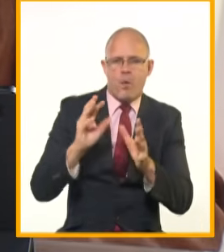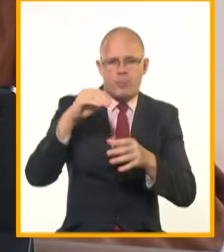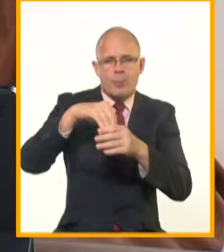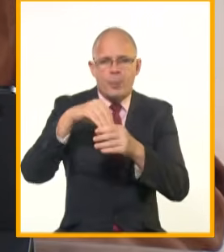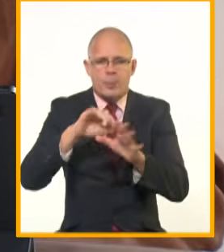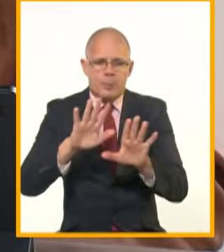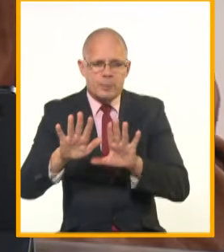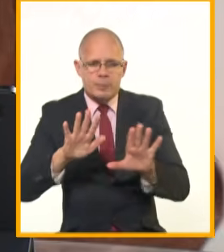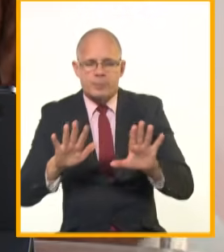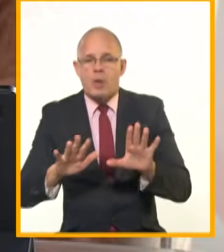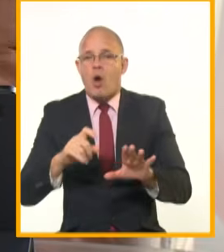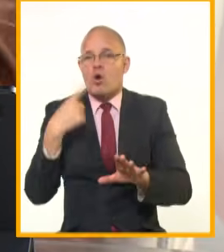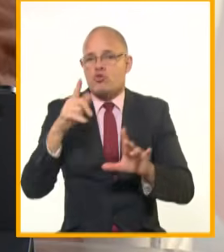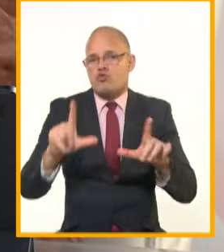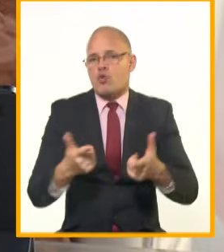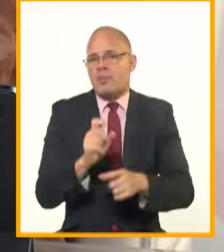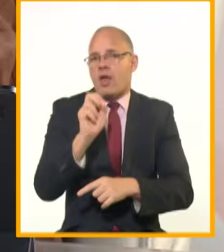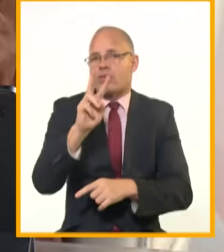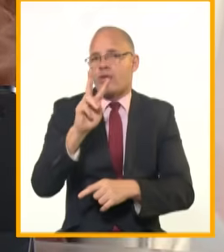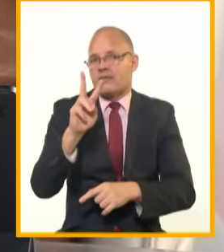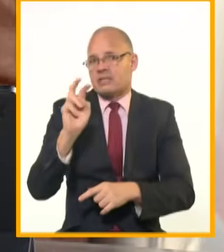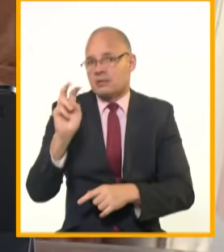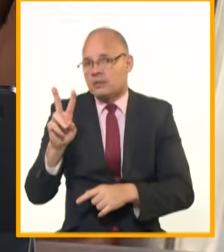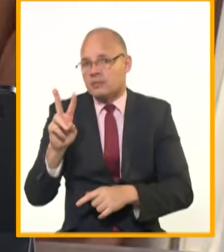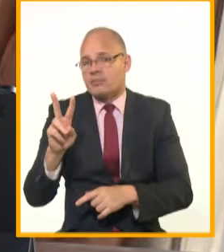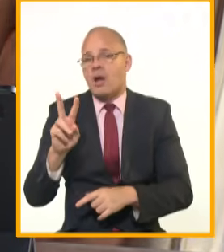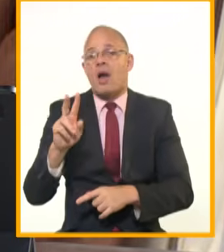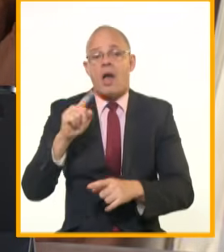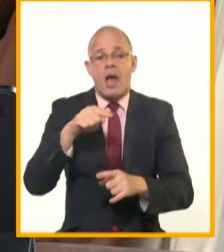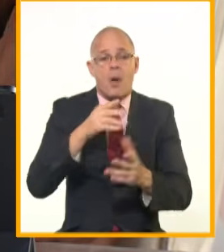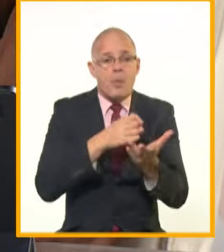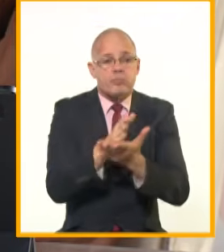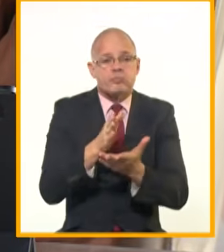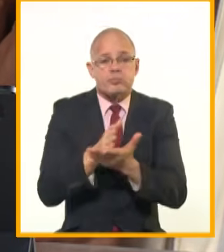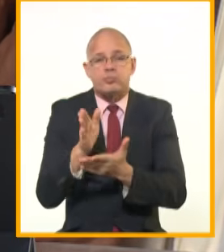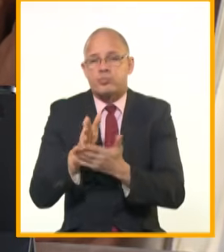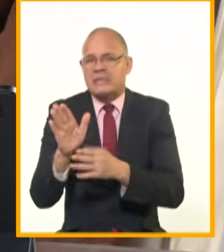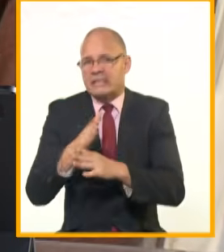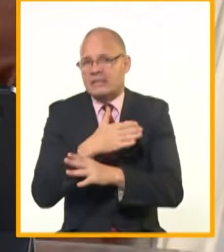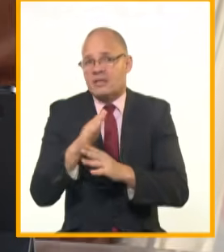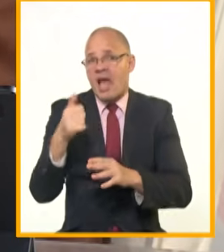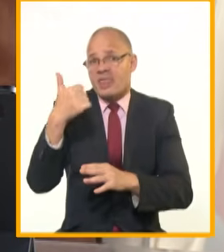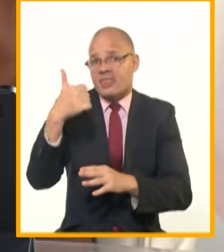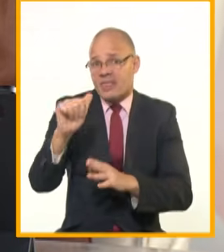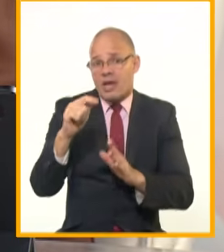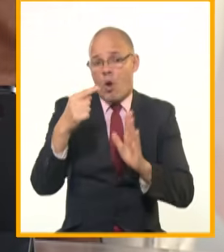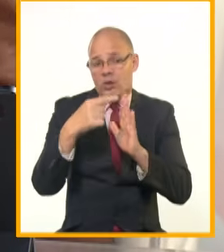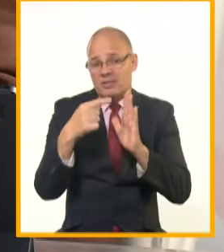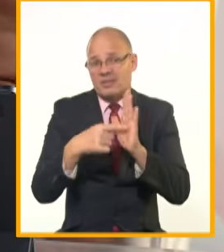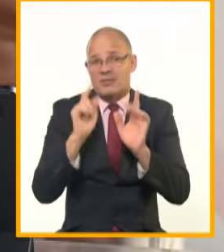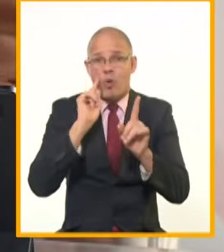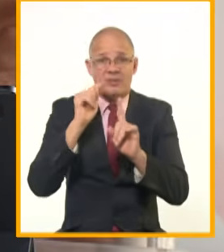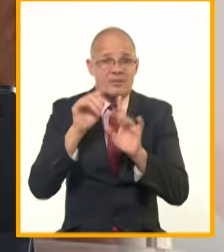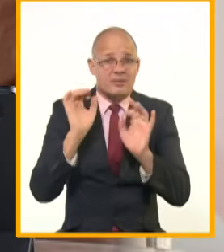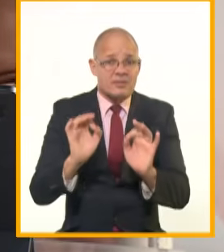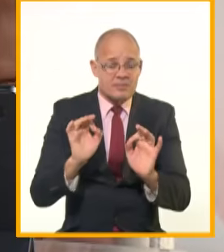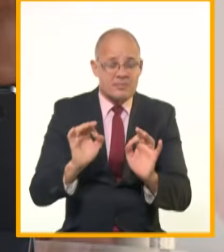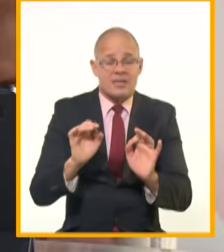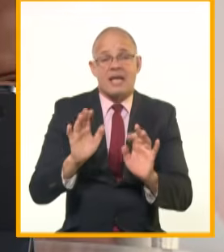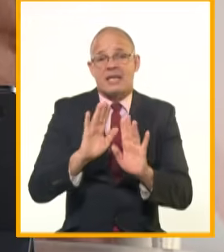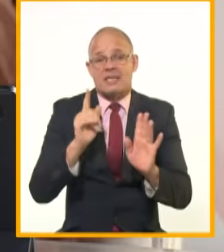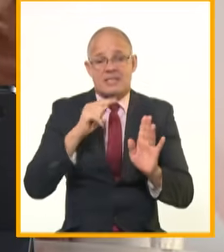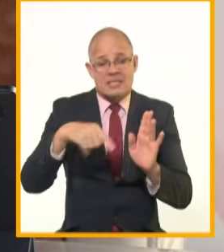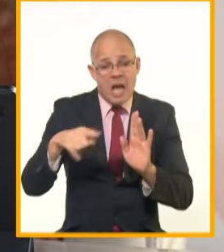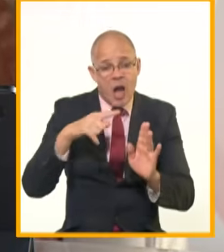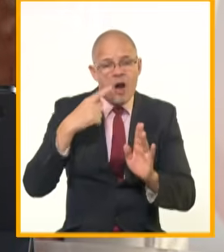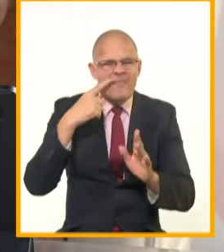provincia 222 con 103 proyecciones. Para los 10 objetivos generales que se deberá ajustar después que se haga todo este proceso de